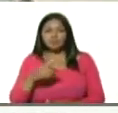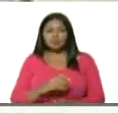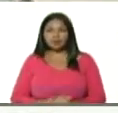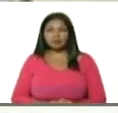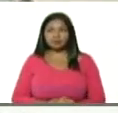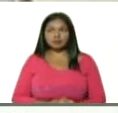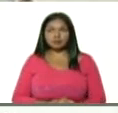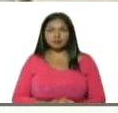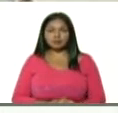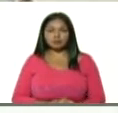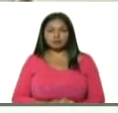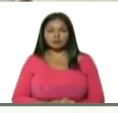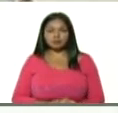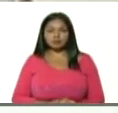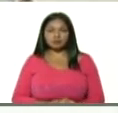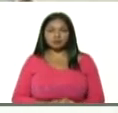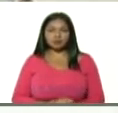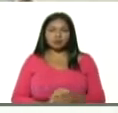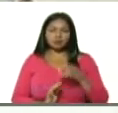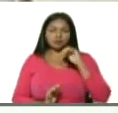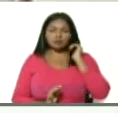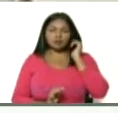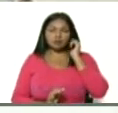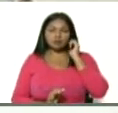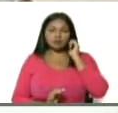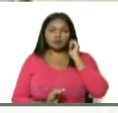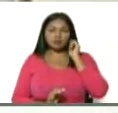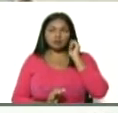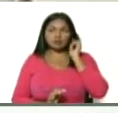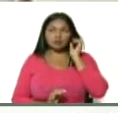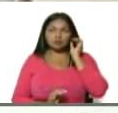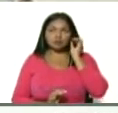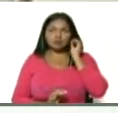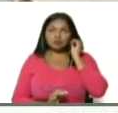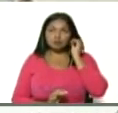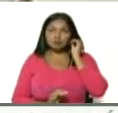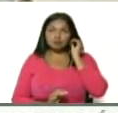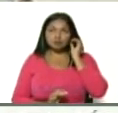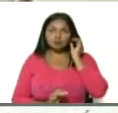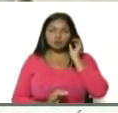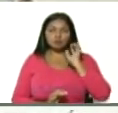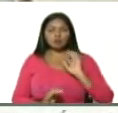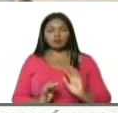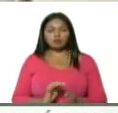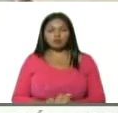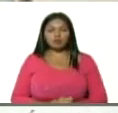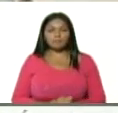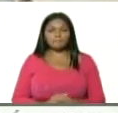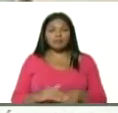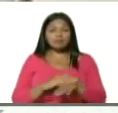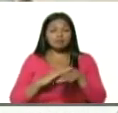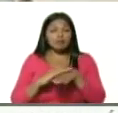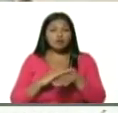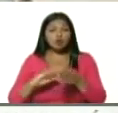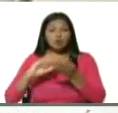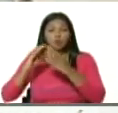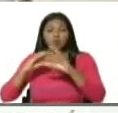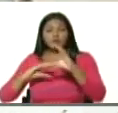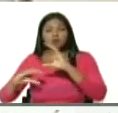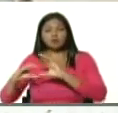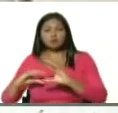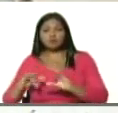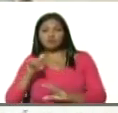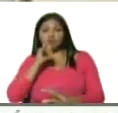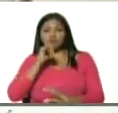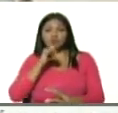caso, de parte del Ministerio de Comunicación e Información, nuestro desempeño tecnológico, y si no,